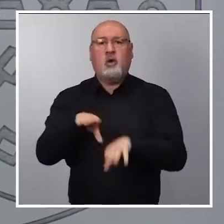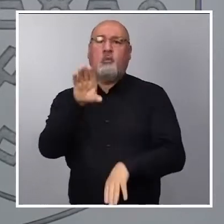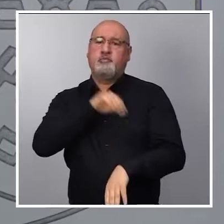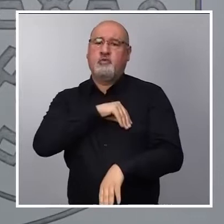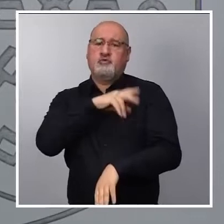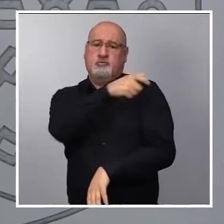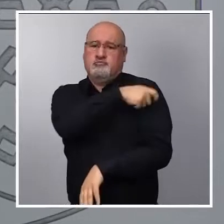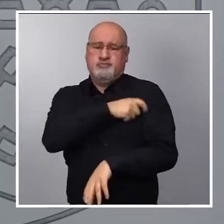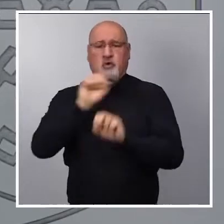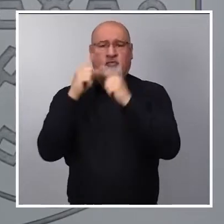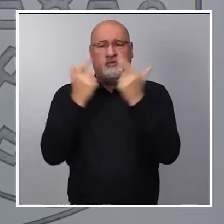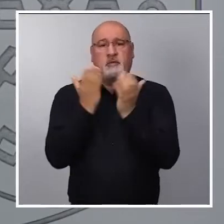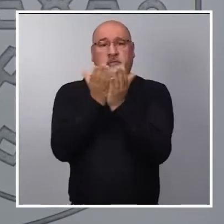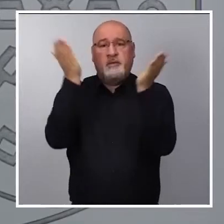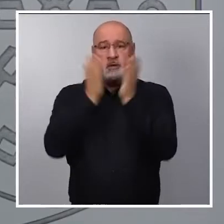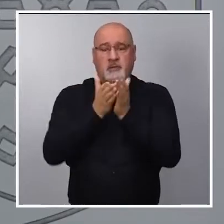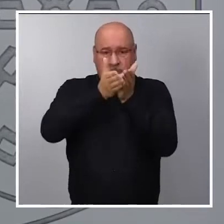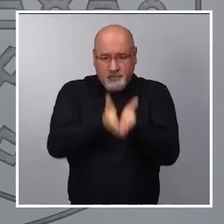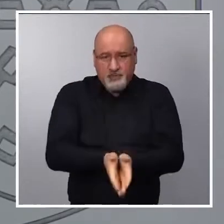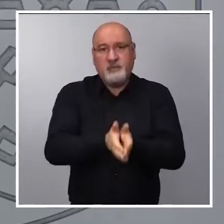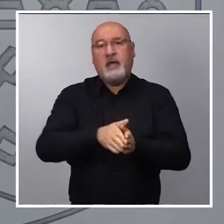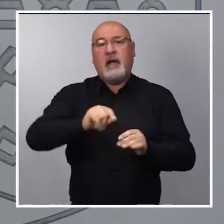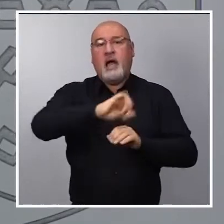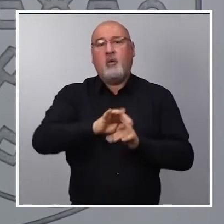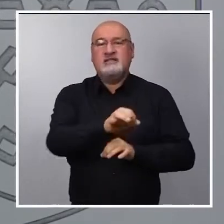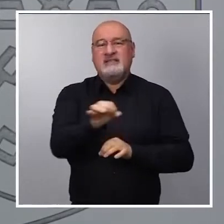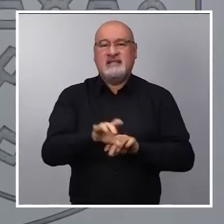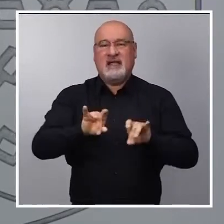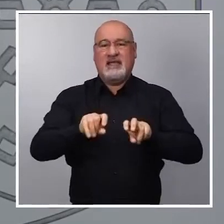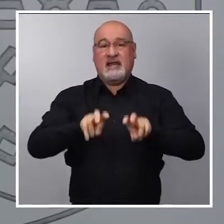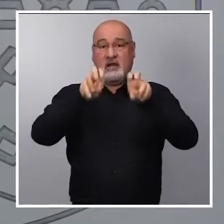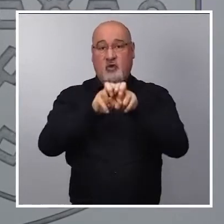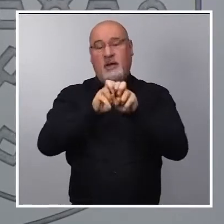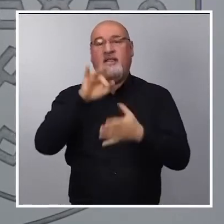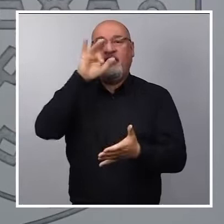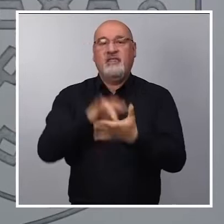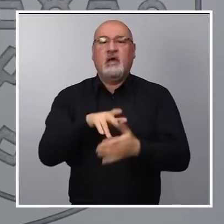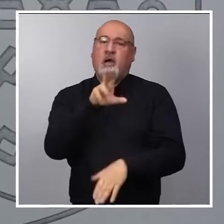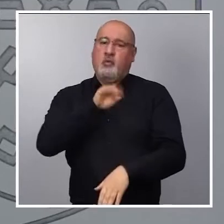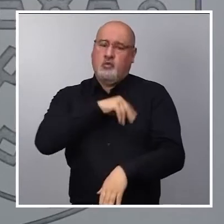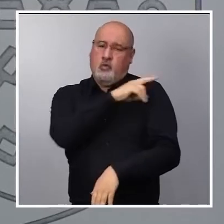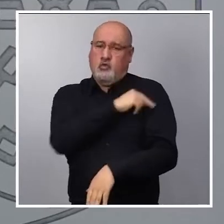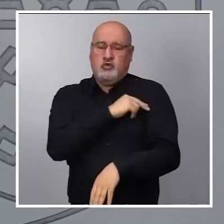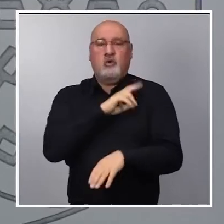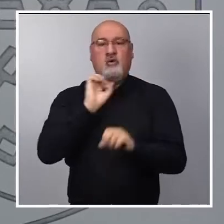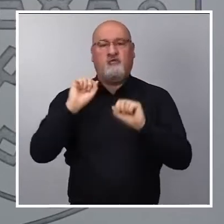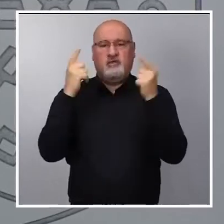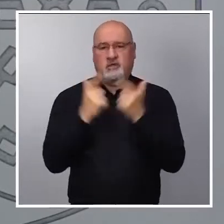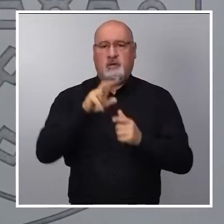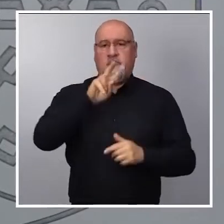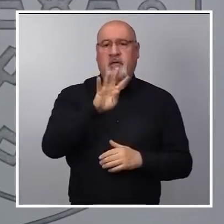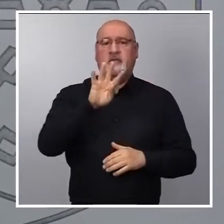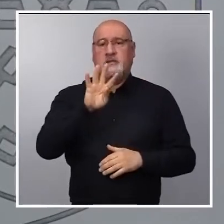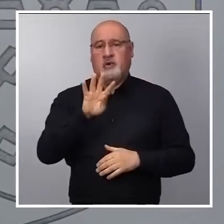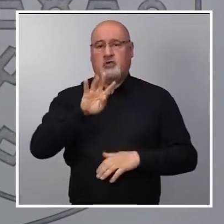naufragio do barco pesquero en Aguas de Terranova. Este día de luto oficial será durante as 24 horas do próximo